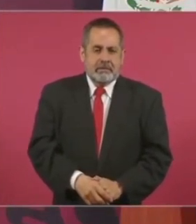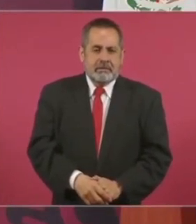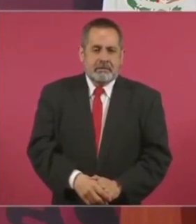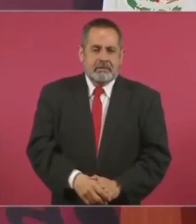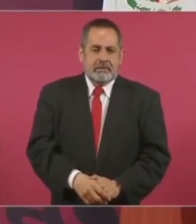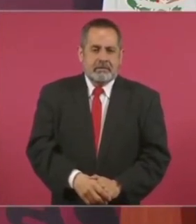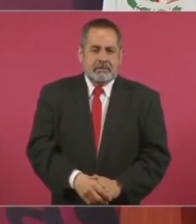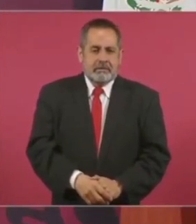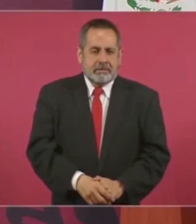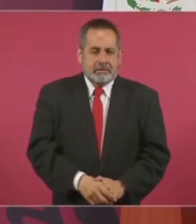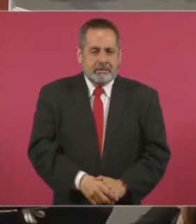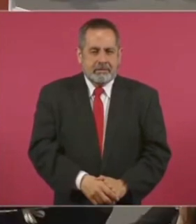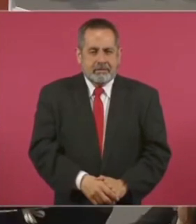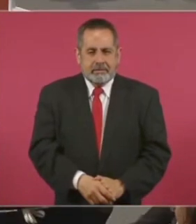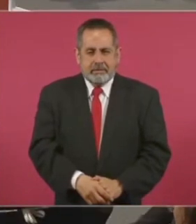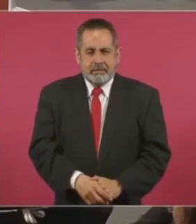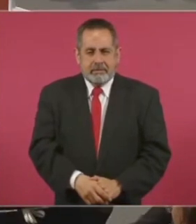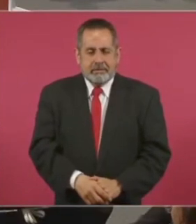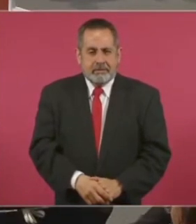Él